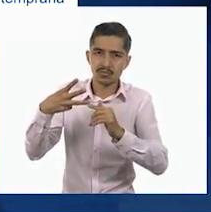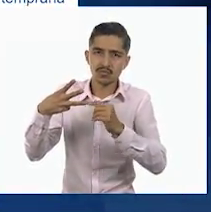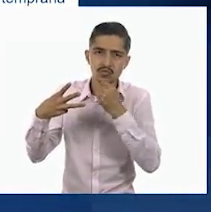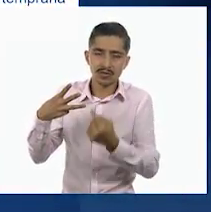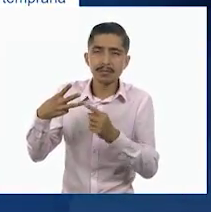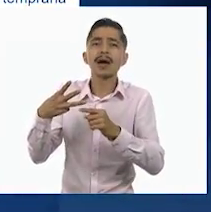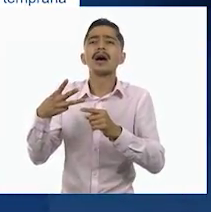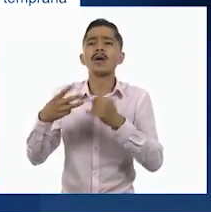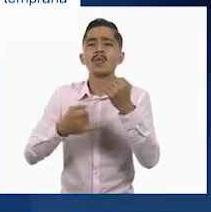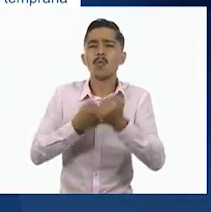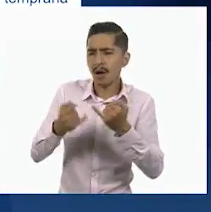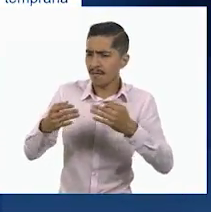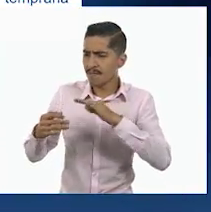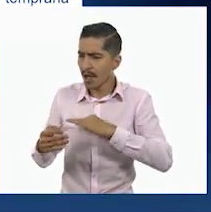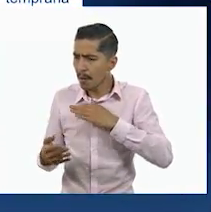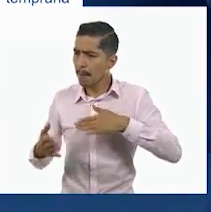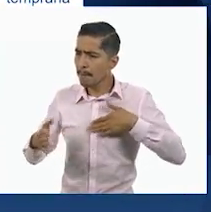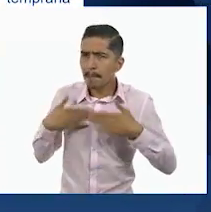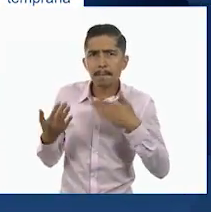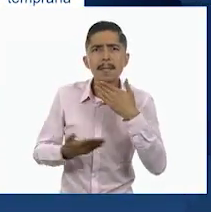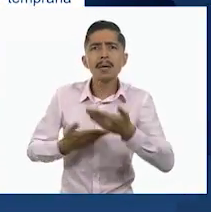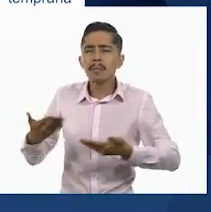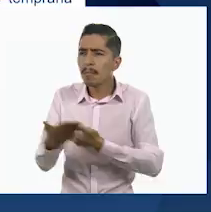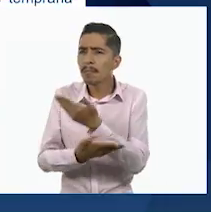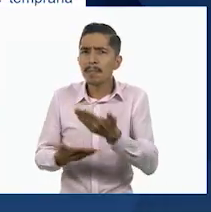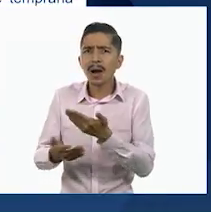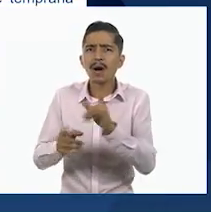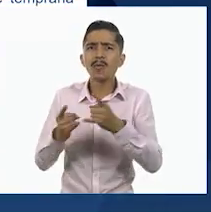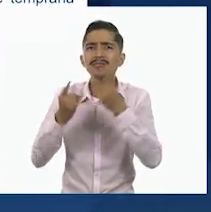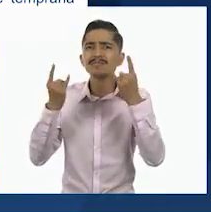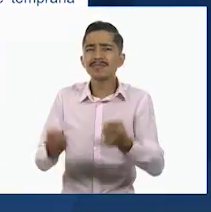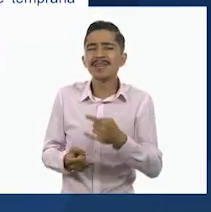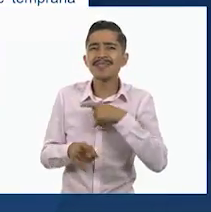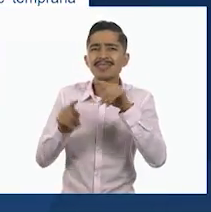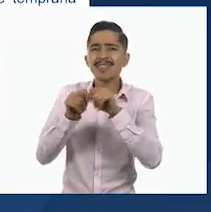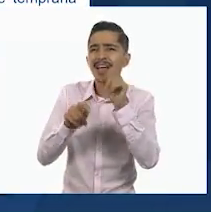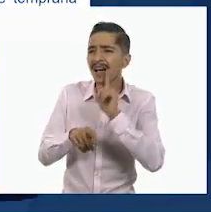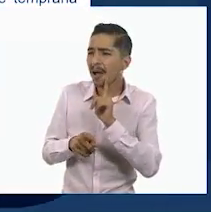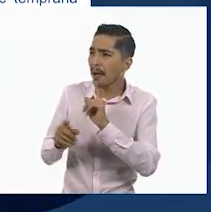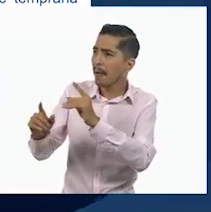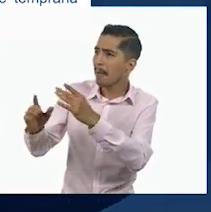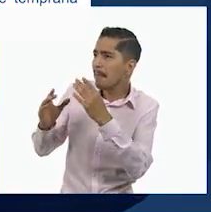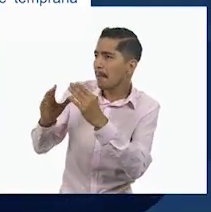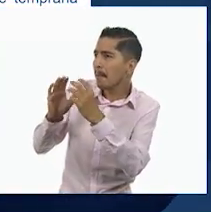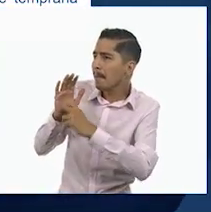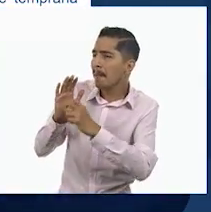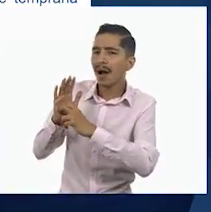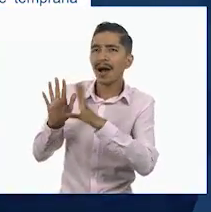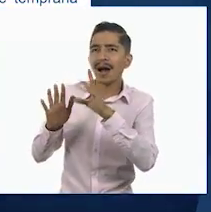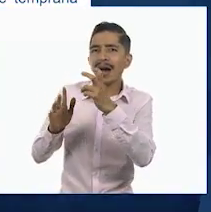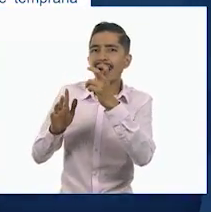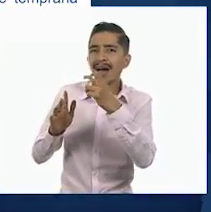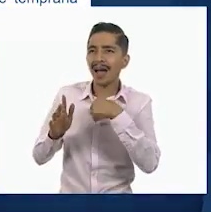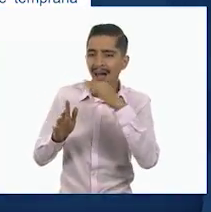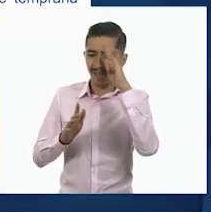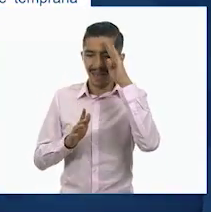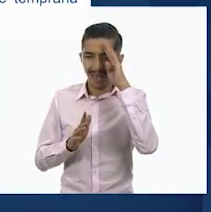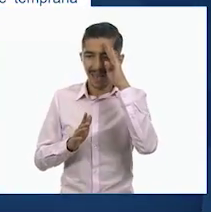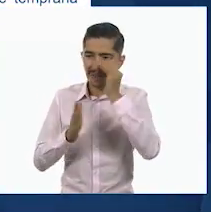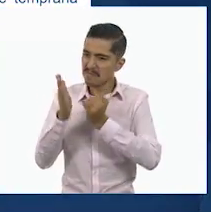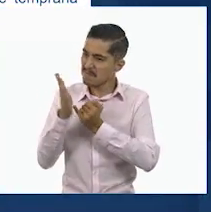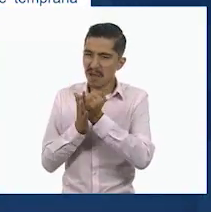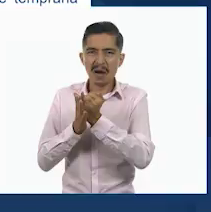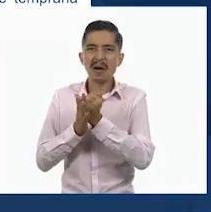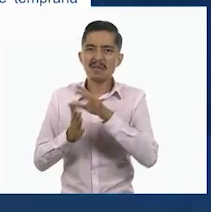entre juegos e historias fantásticas que le contaba una de sus tías, lo que provocó que surgiera su gusto por la lectura